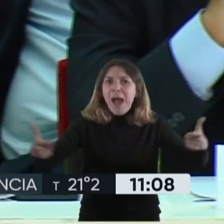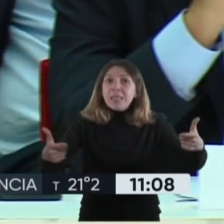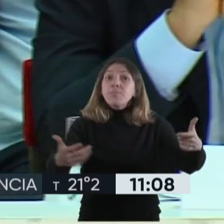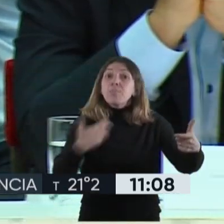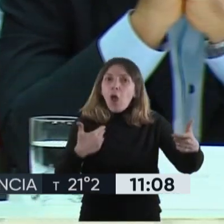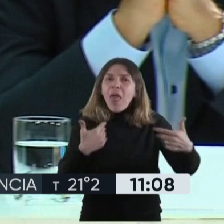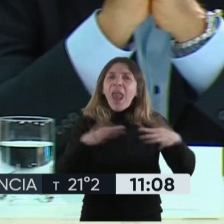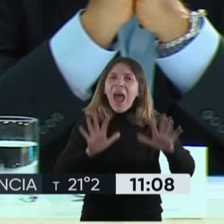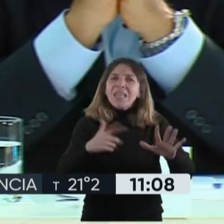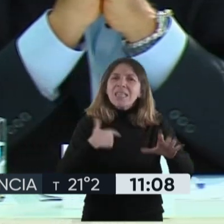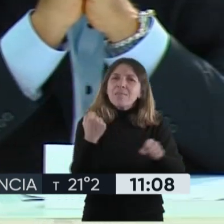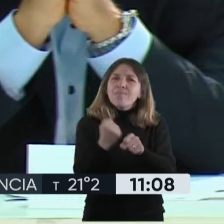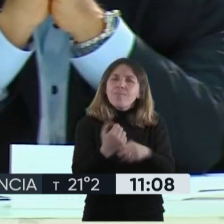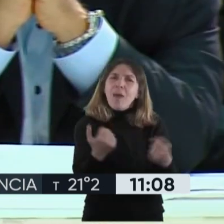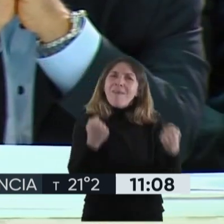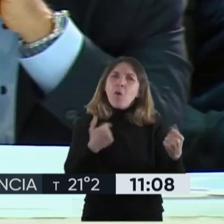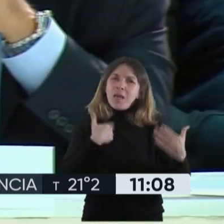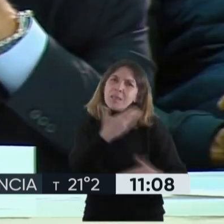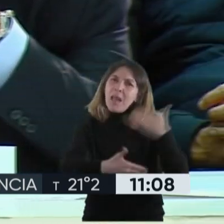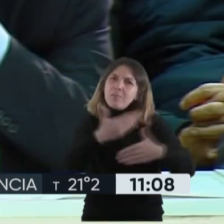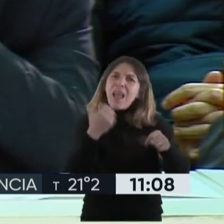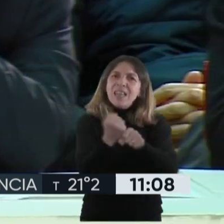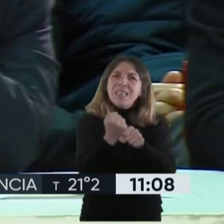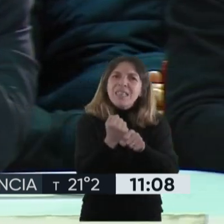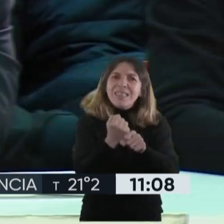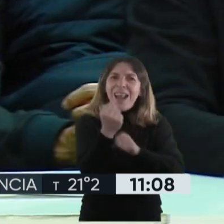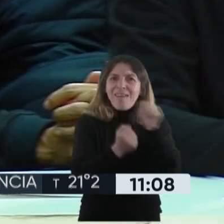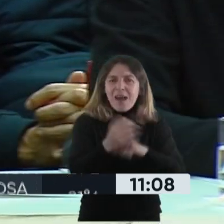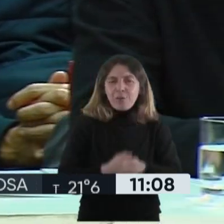fortaleciendo al empleo y la actividad.